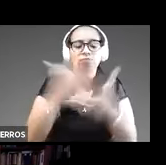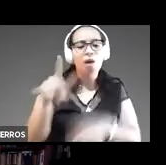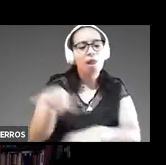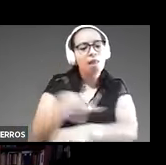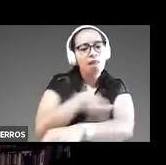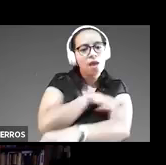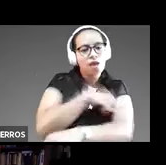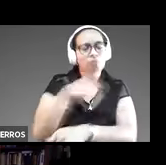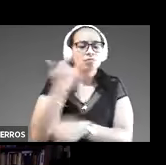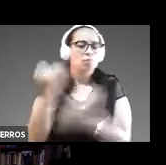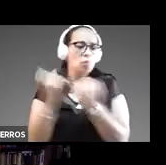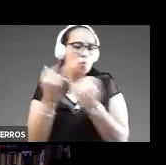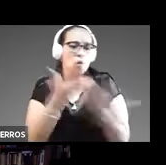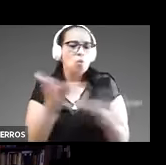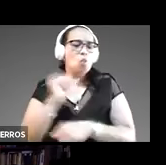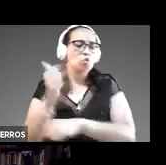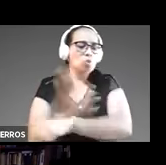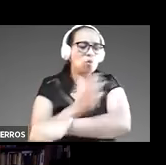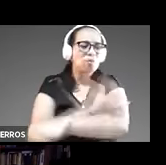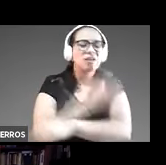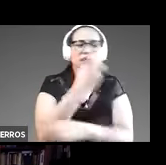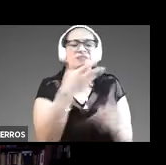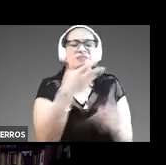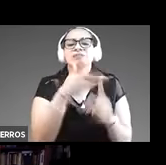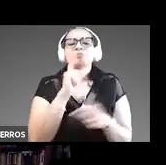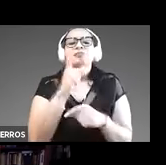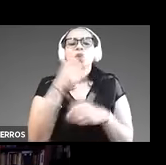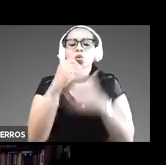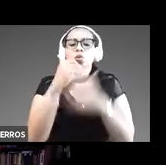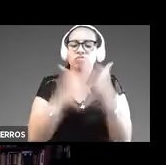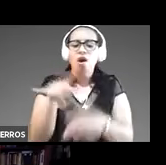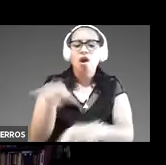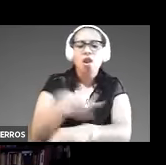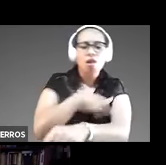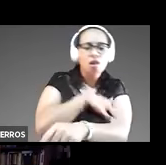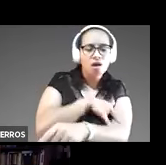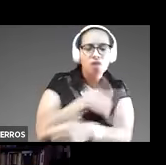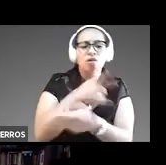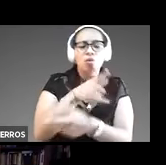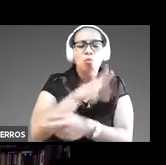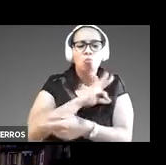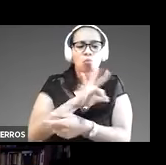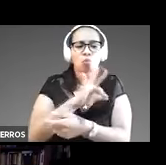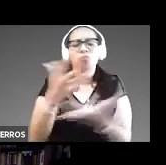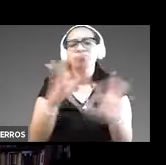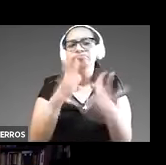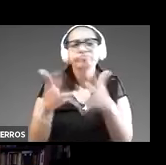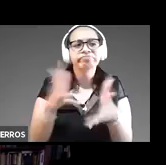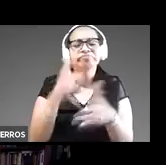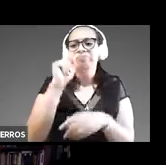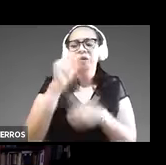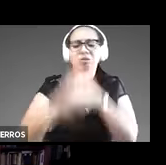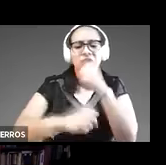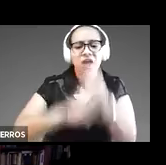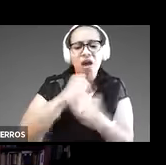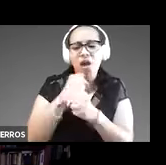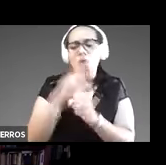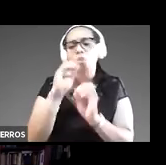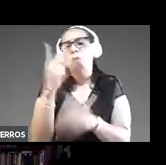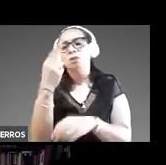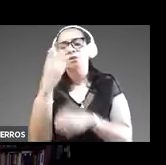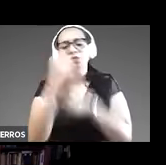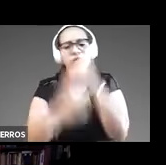escuchar también a los compañeros sobre esto, ¿no? O sea, un ciclo largo que puede llevar a 20 años, 25, en